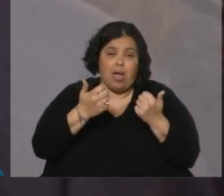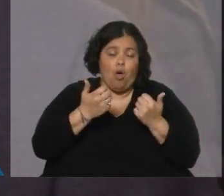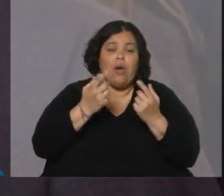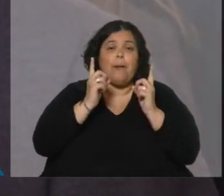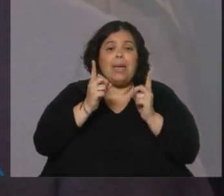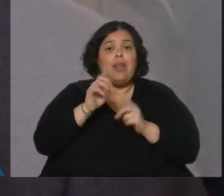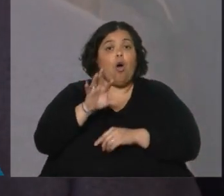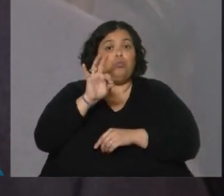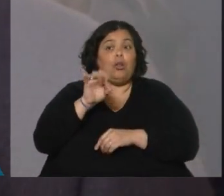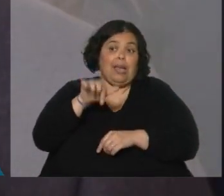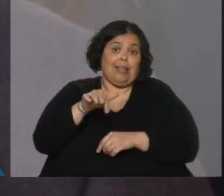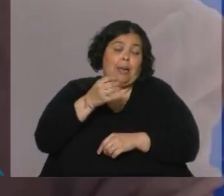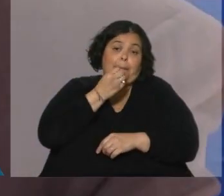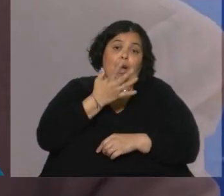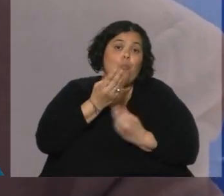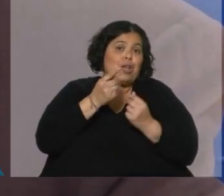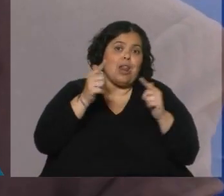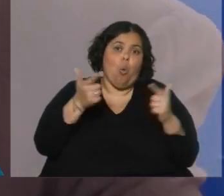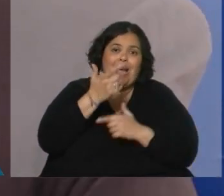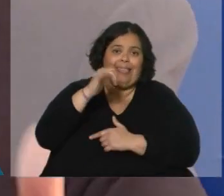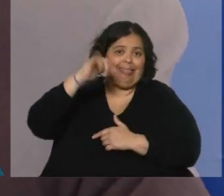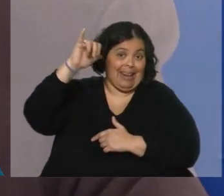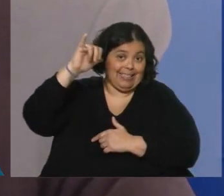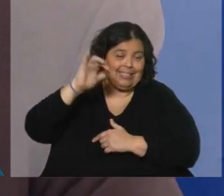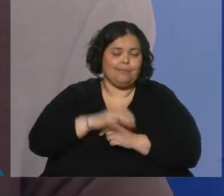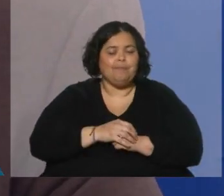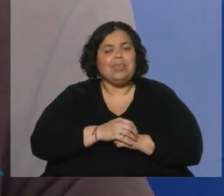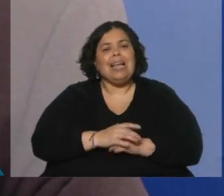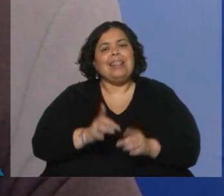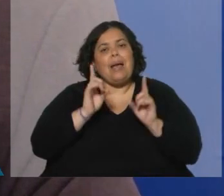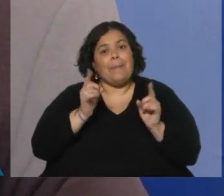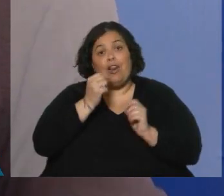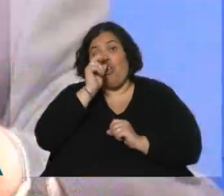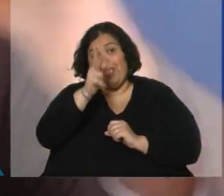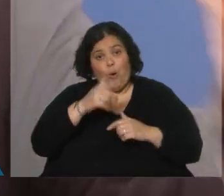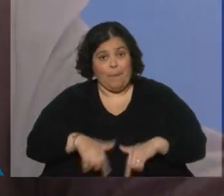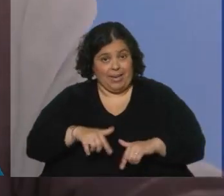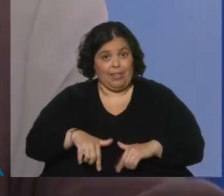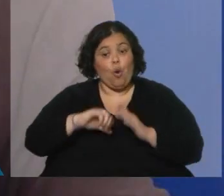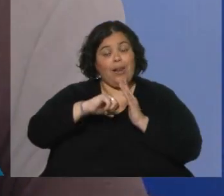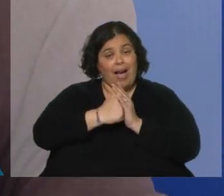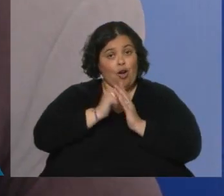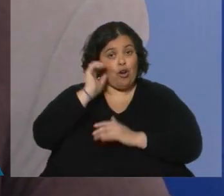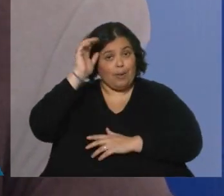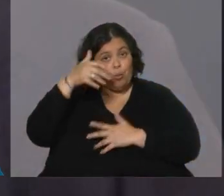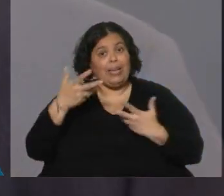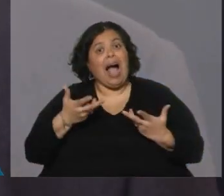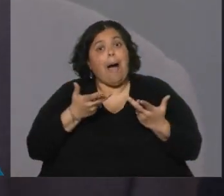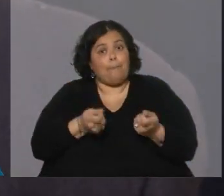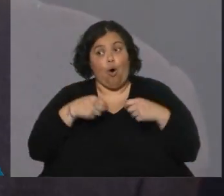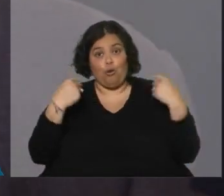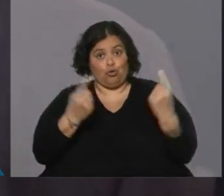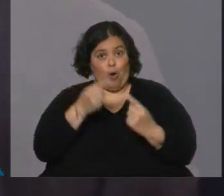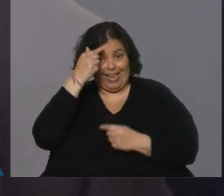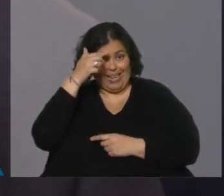caso en donde no se cobra interés como lo dijo el ministro recién el banco nos ha apoyado en todo esto tenemos otros temas